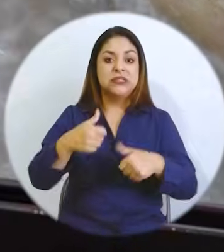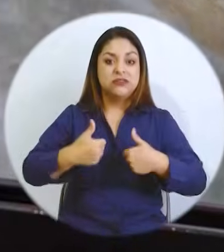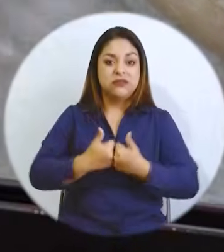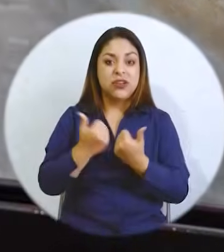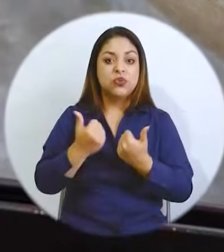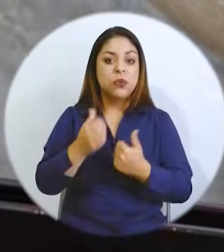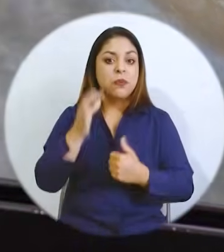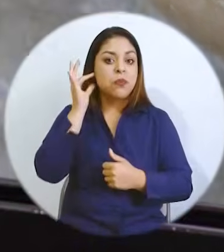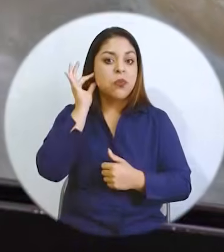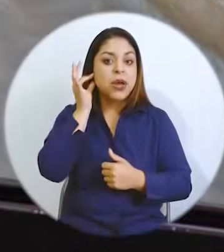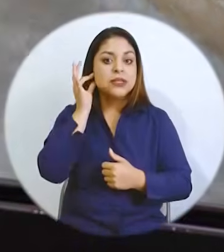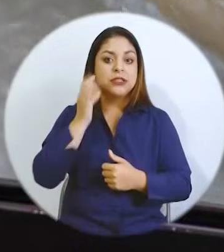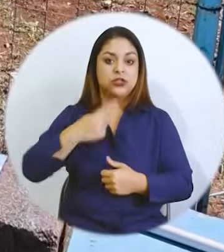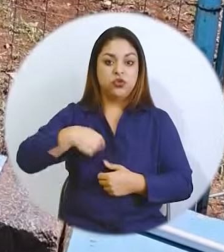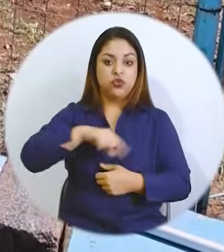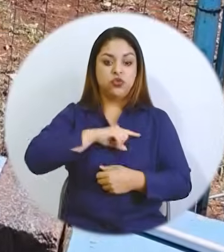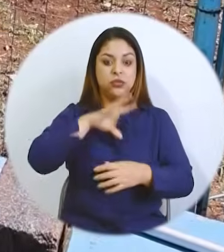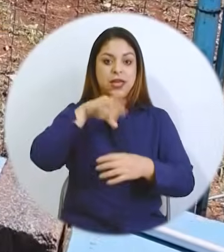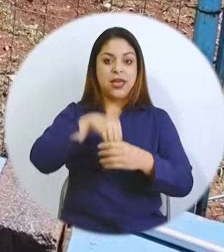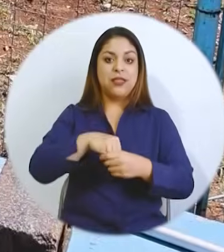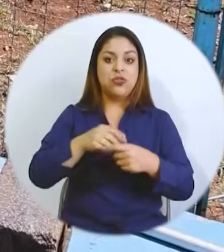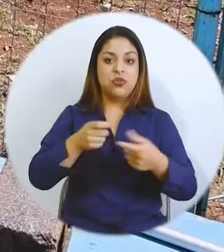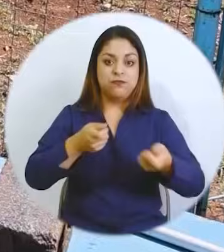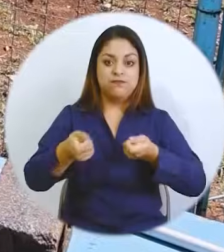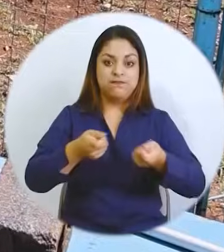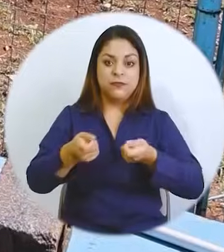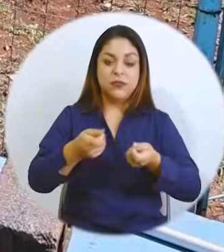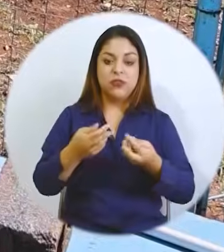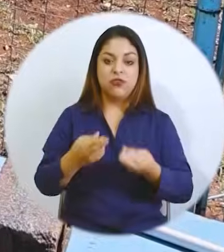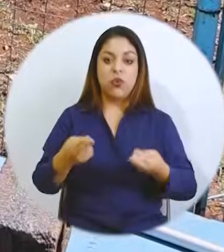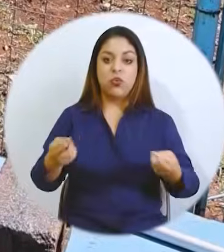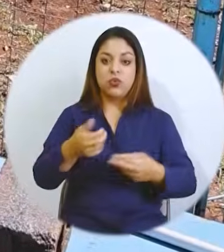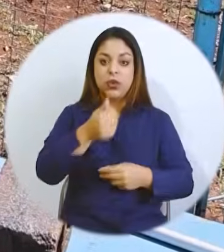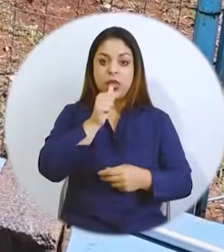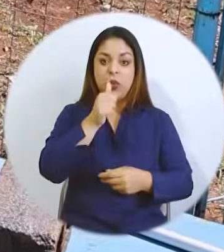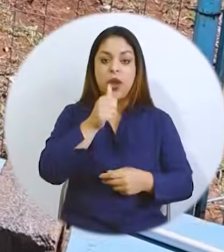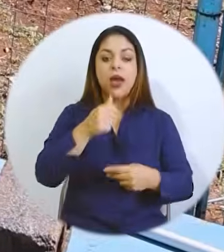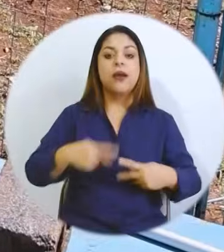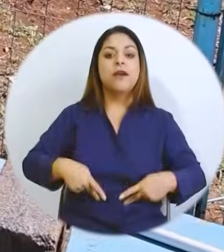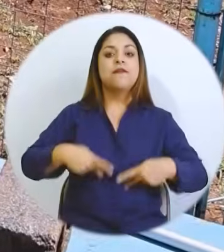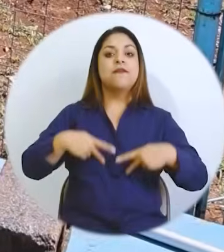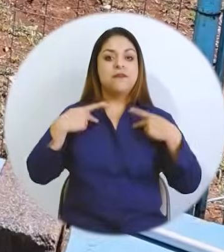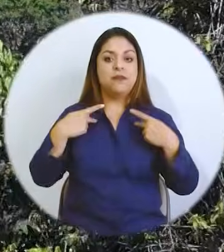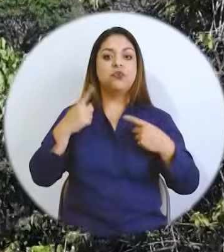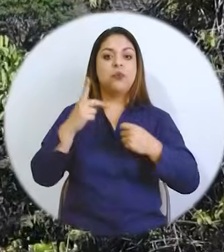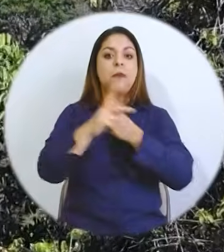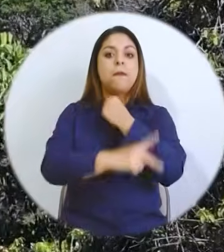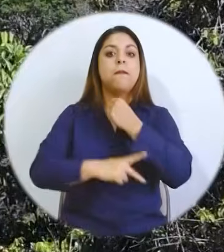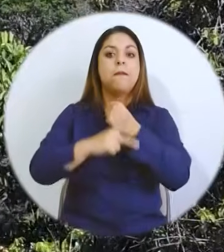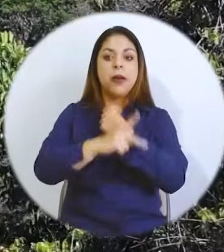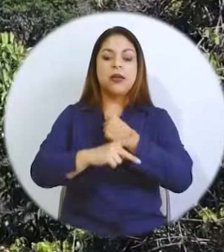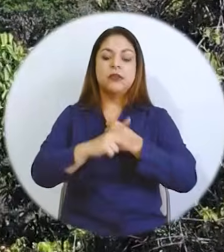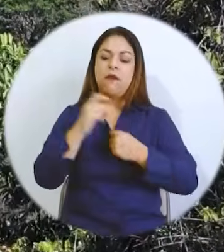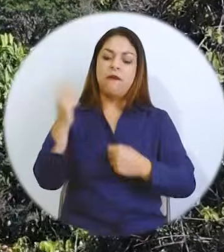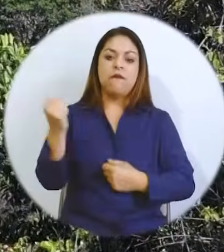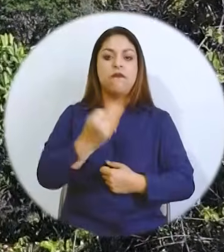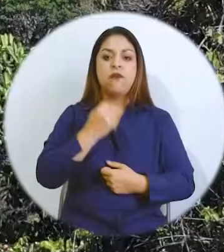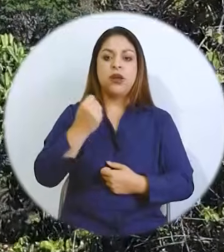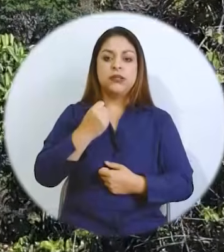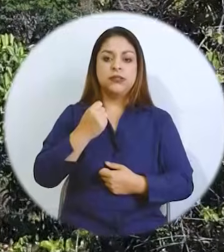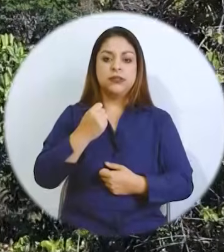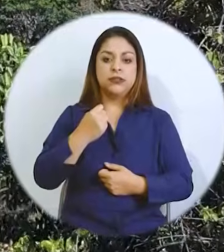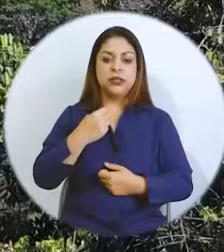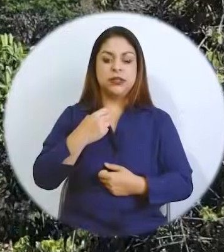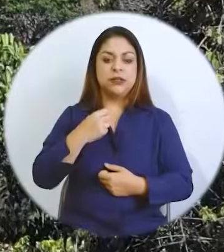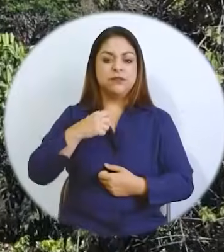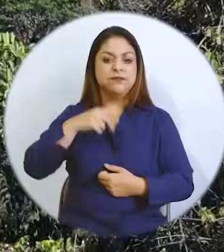hablar, digamos, en el reto de las mujeres que estamos dentro de la gestión del recurso hídrico, que hemos vivido en un país muy patriarcal,